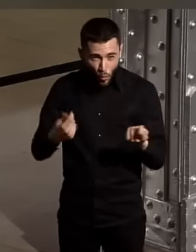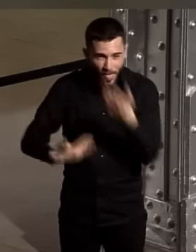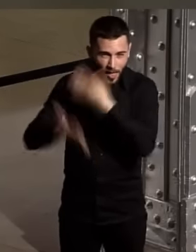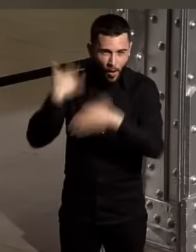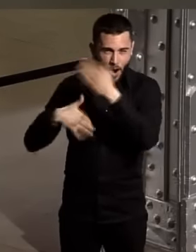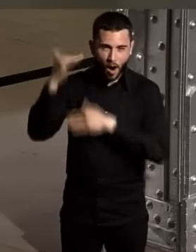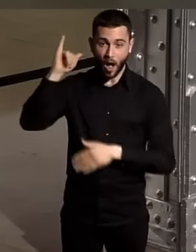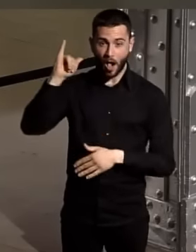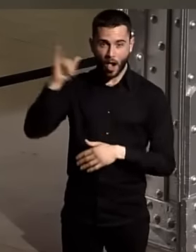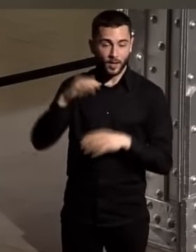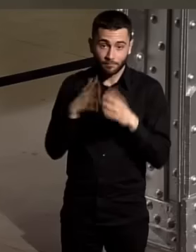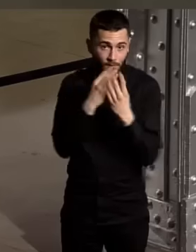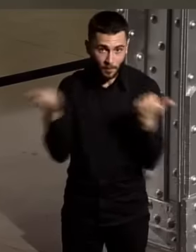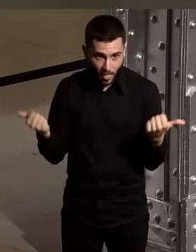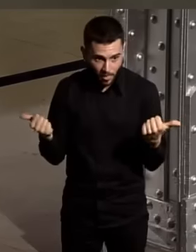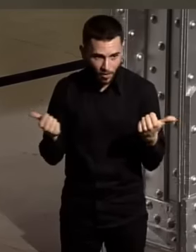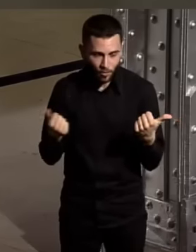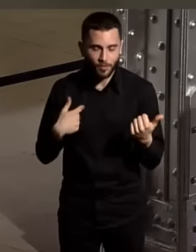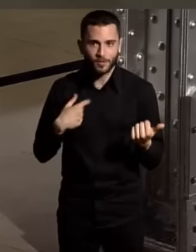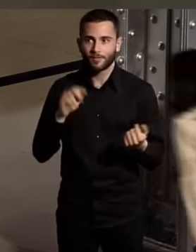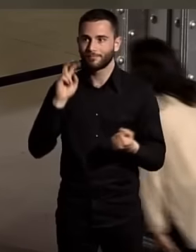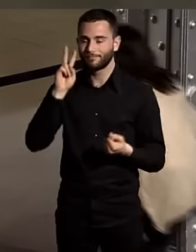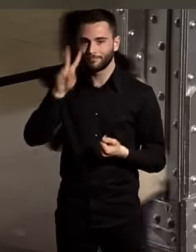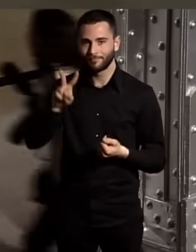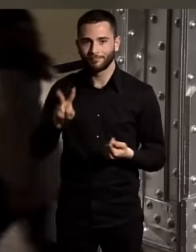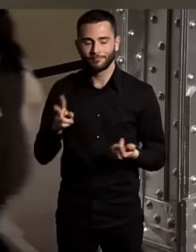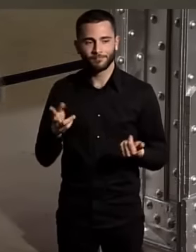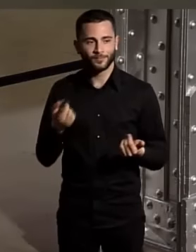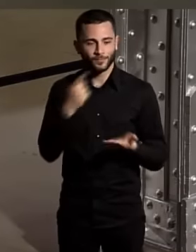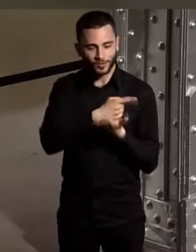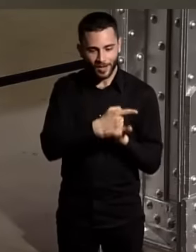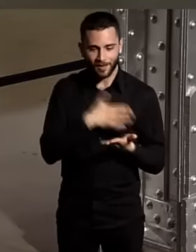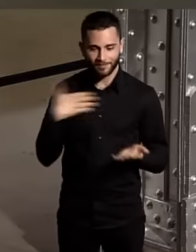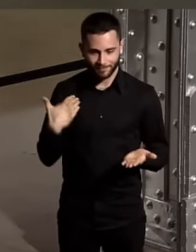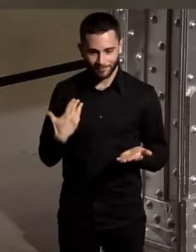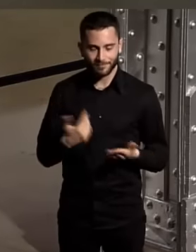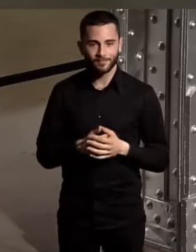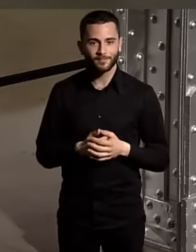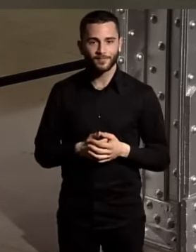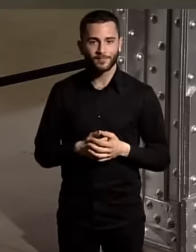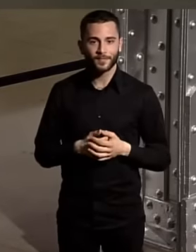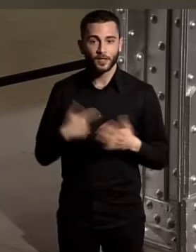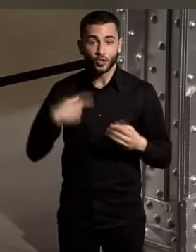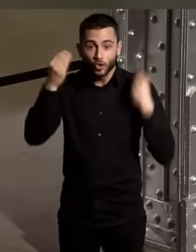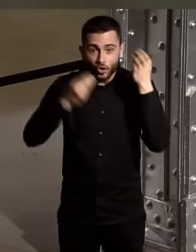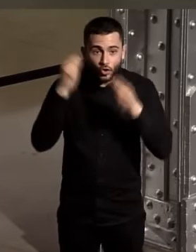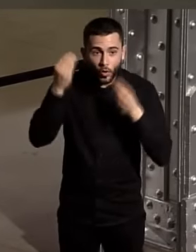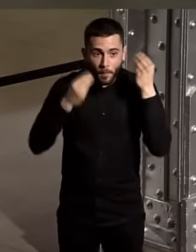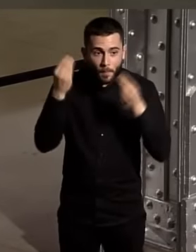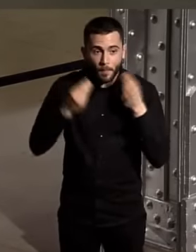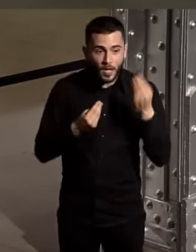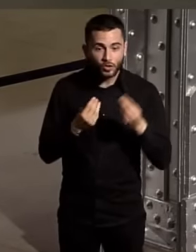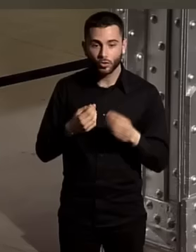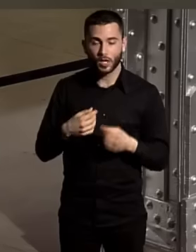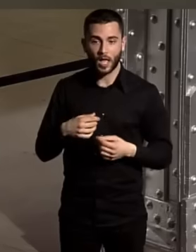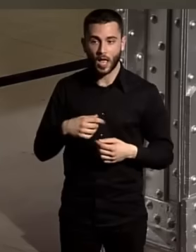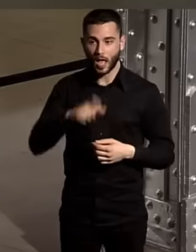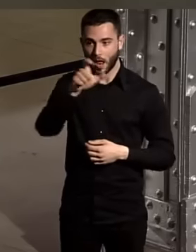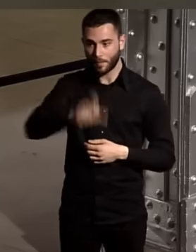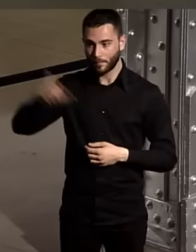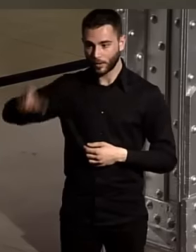desaparecido y volverlos a ver en un bosque centenario con árboles enormes y yo creo que nos hace ilusión a todos los seres humanos